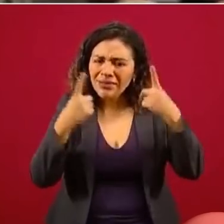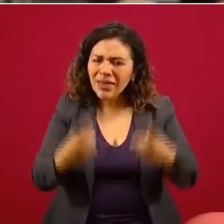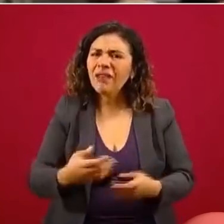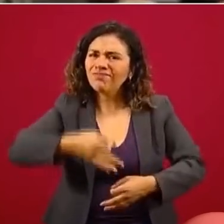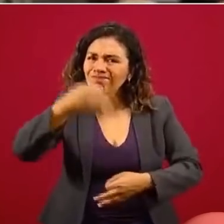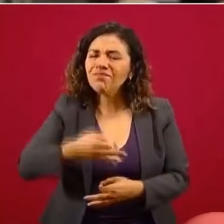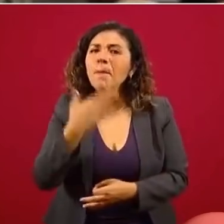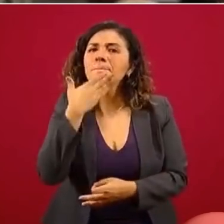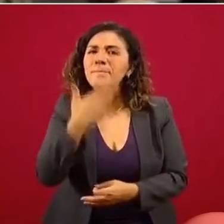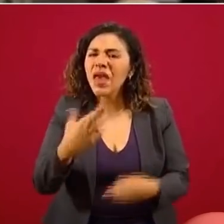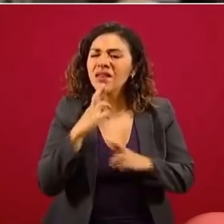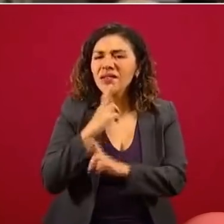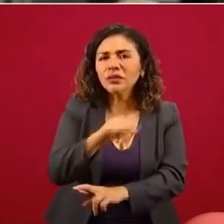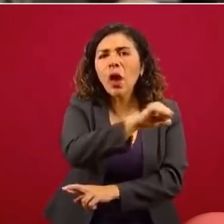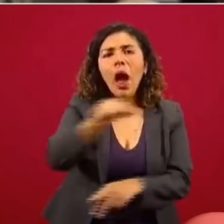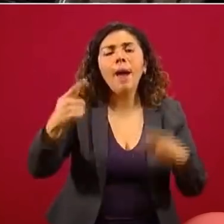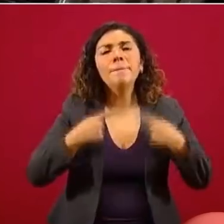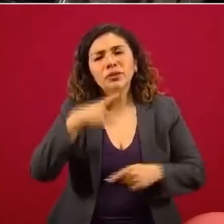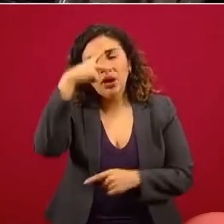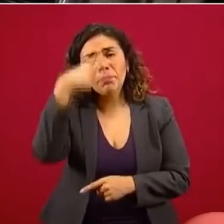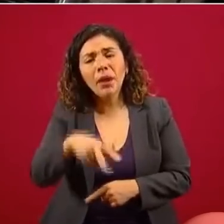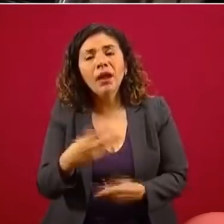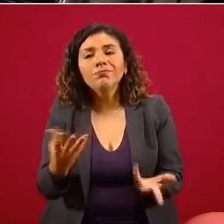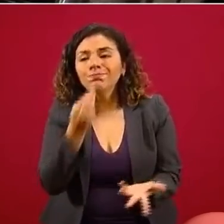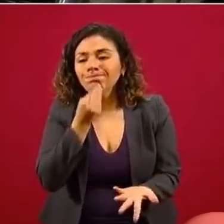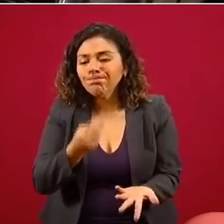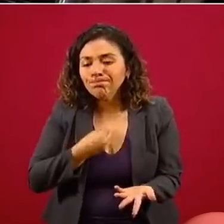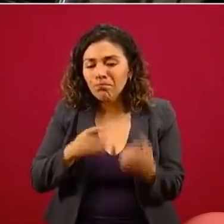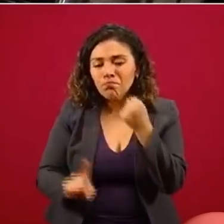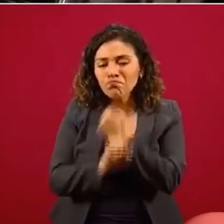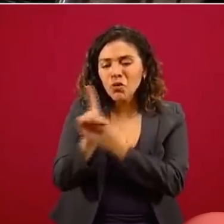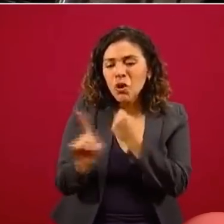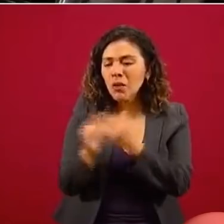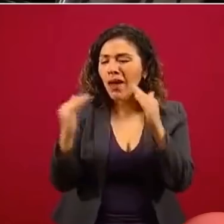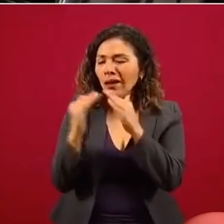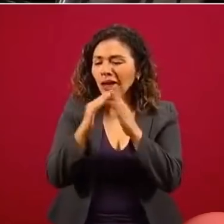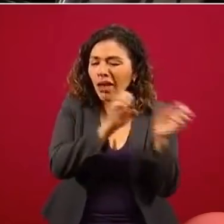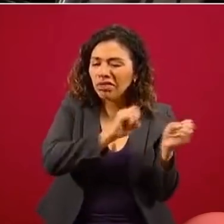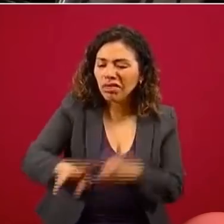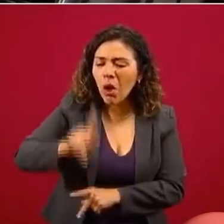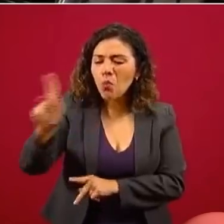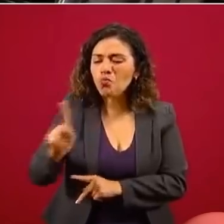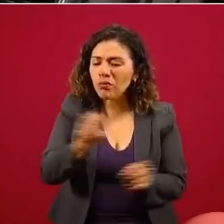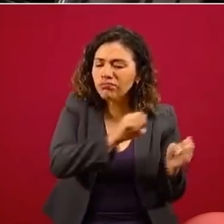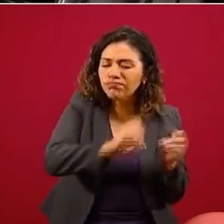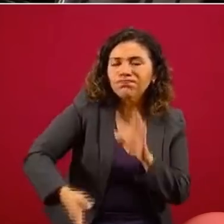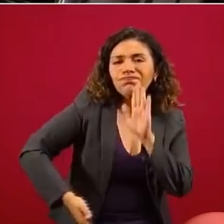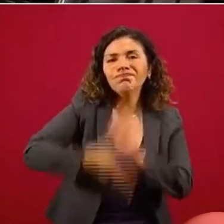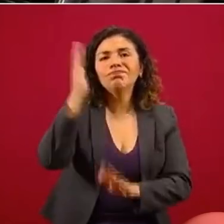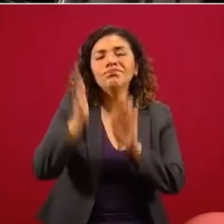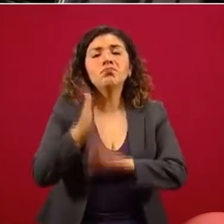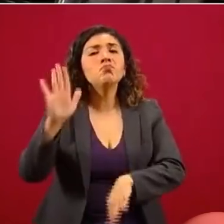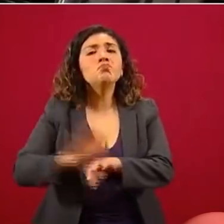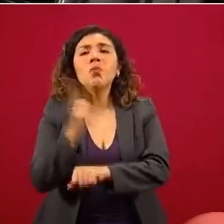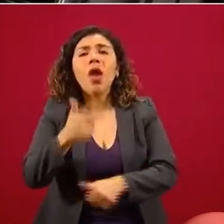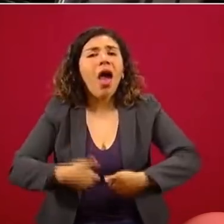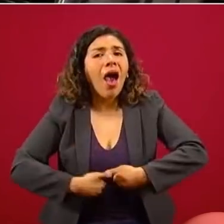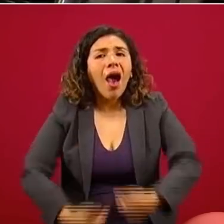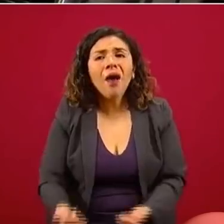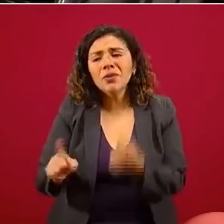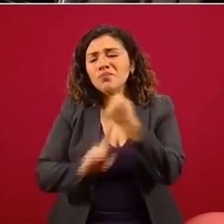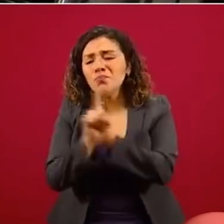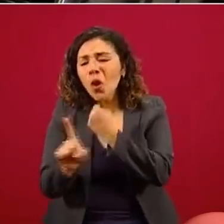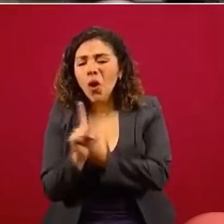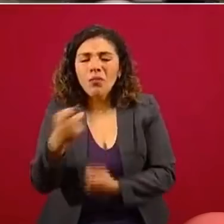eficaces a los mexicanos que dejaron su tierra, sus aldeas, sus pueblos, empujados por el hambre y la